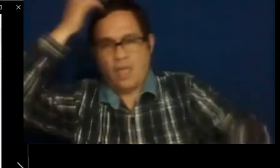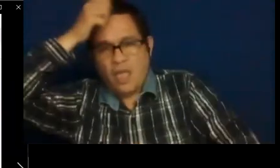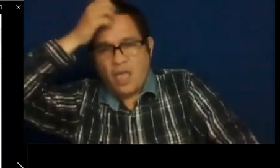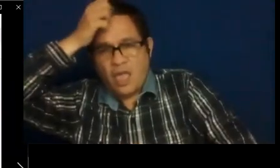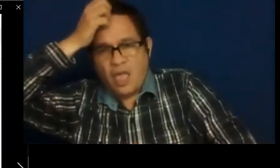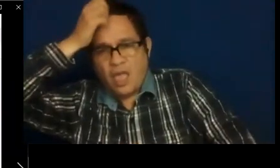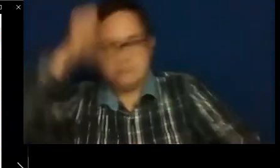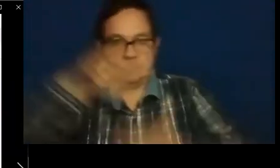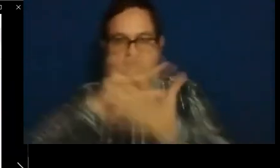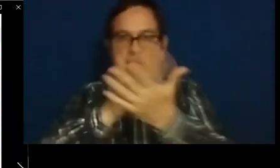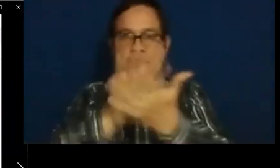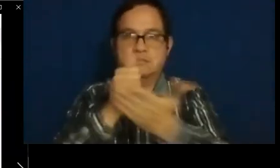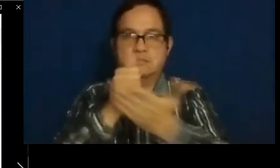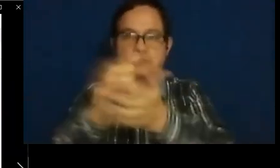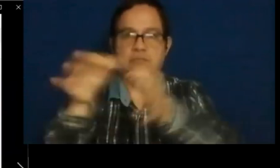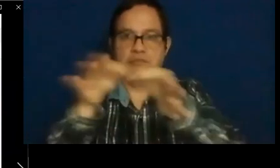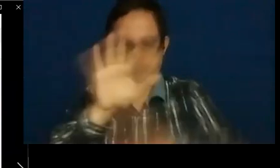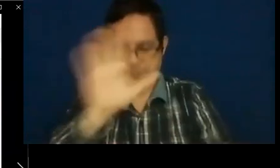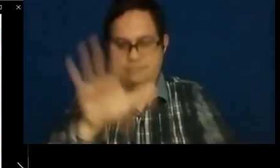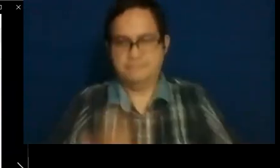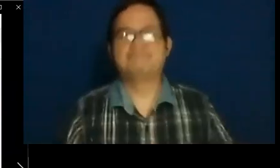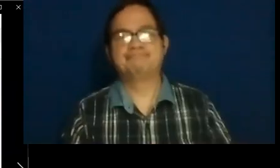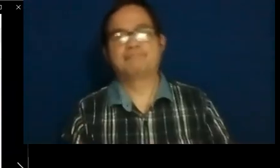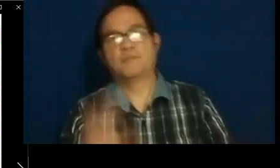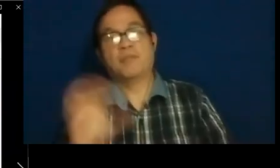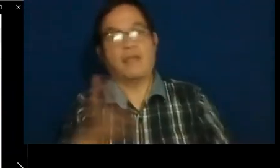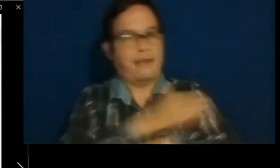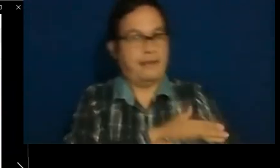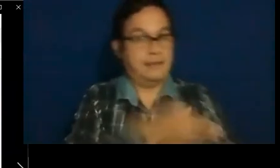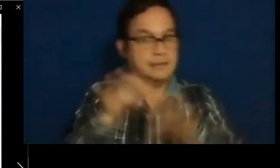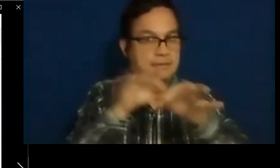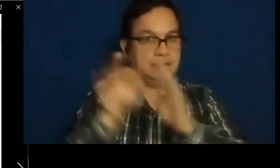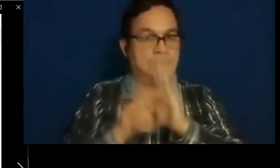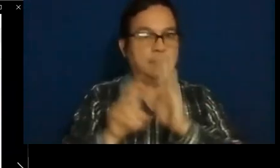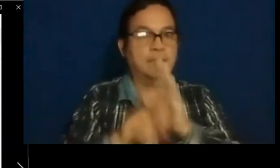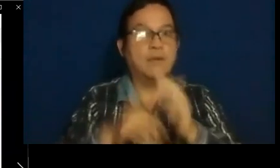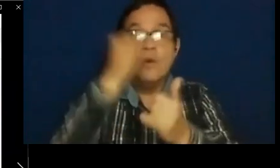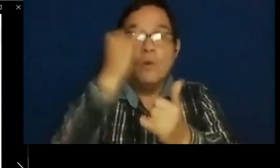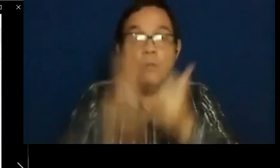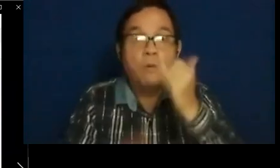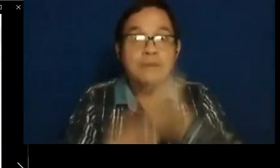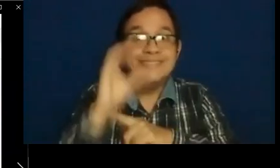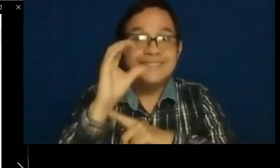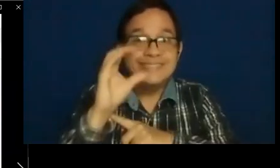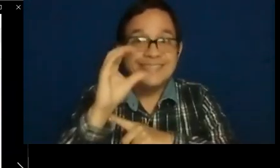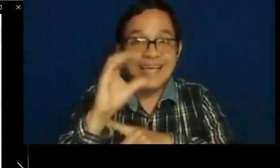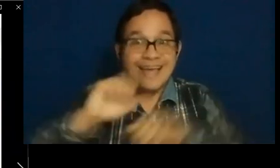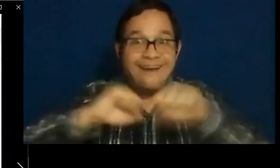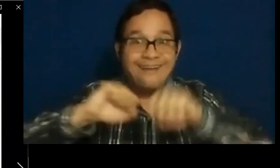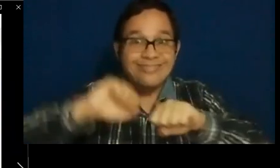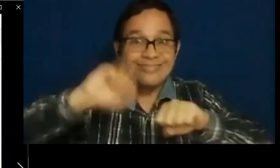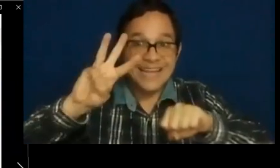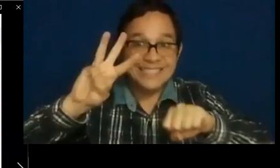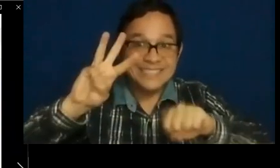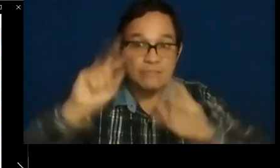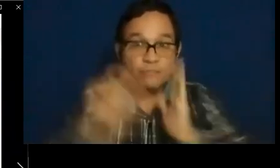llegar ahí, pero no se preocupen, yo les voy a explicar. Y antes de pasar a la explicación teórica, finalmente la última actividad que deberían desarrollar